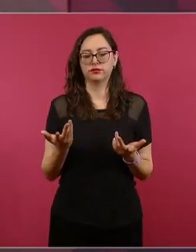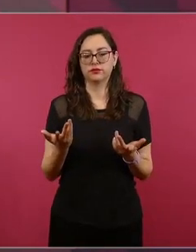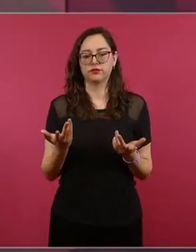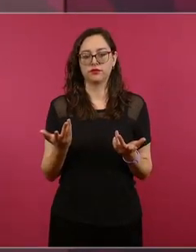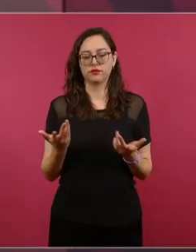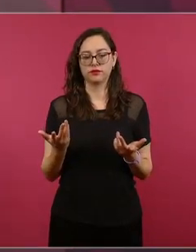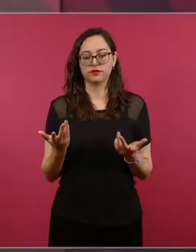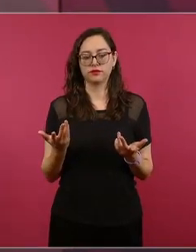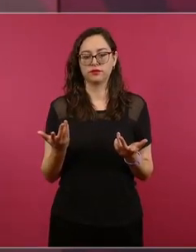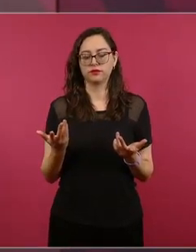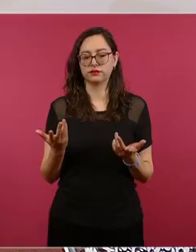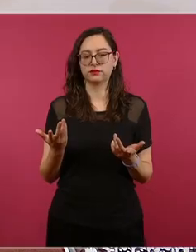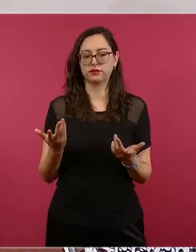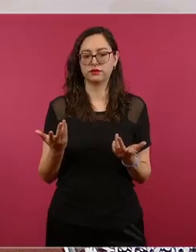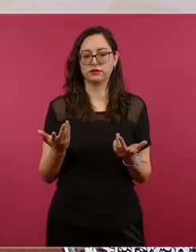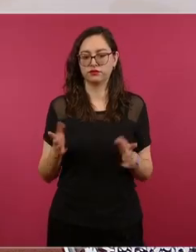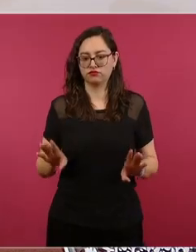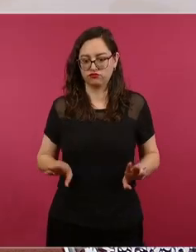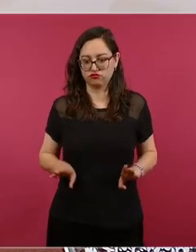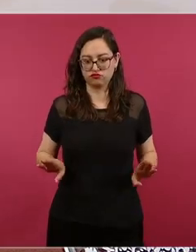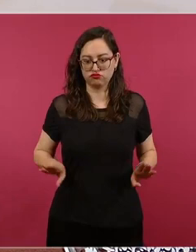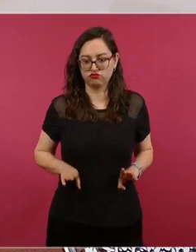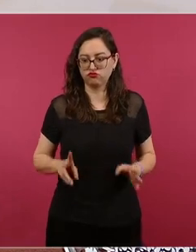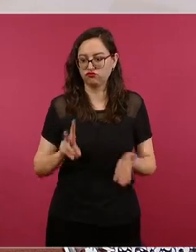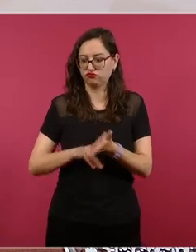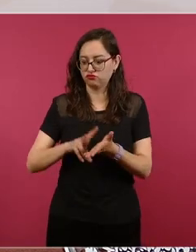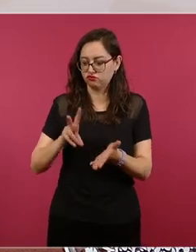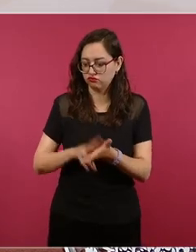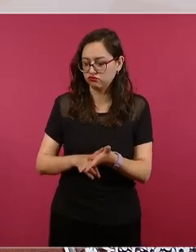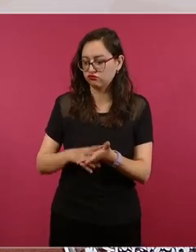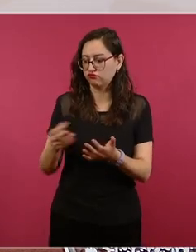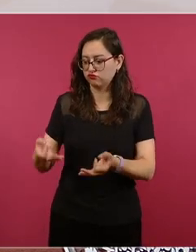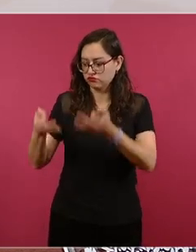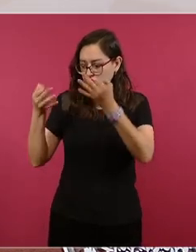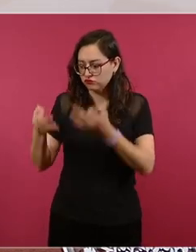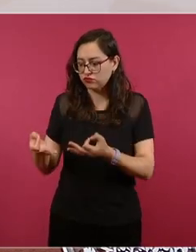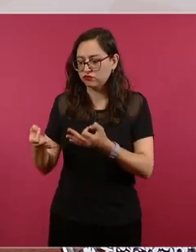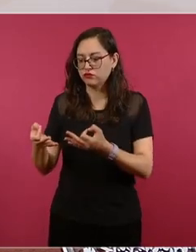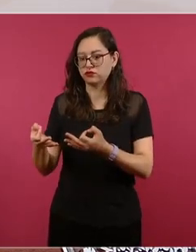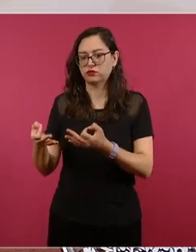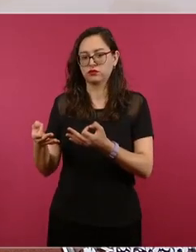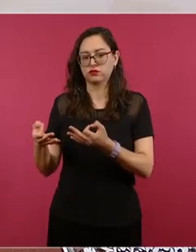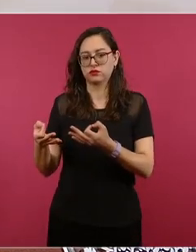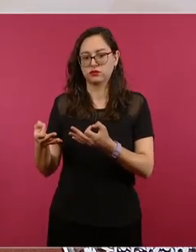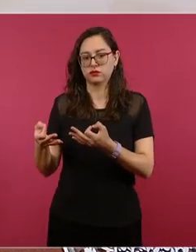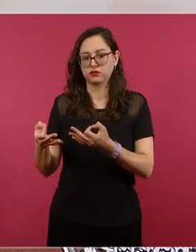que se fortalezcan valores, que se haga a un lado